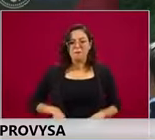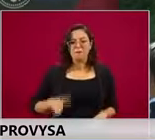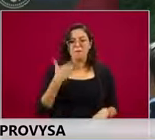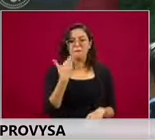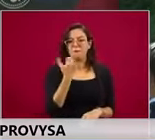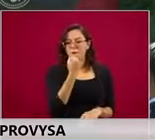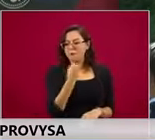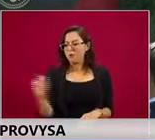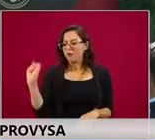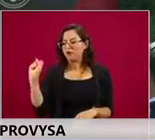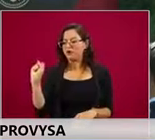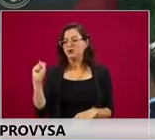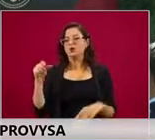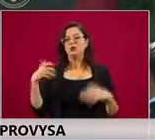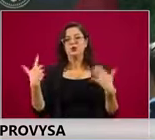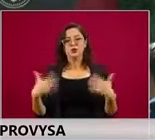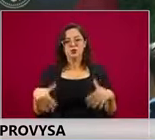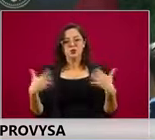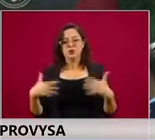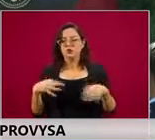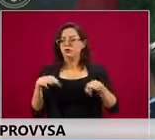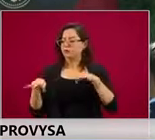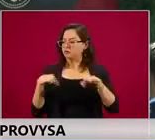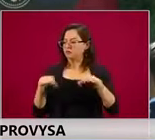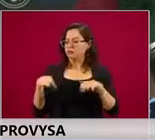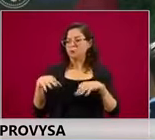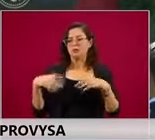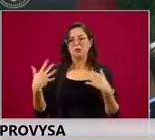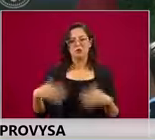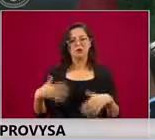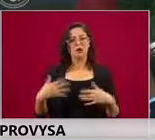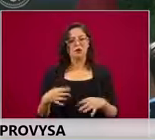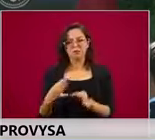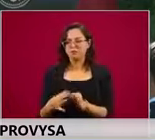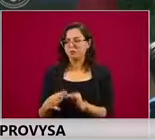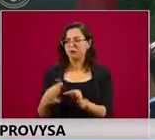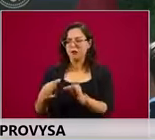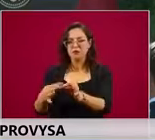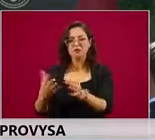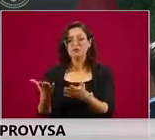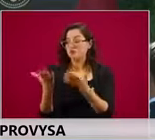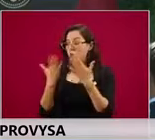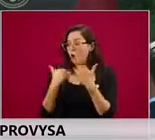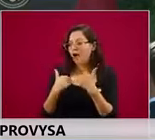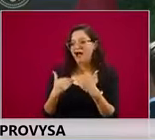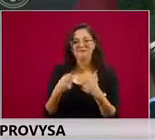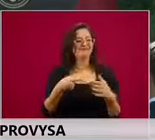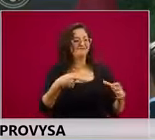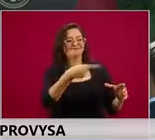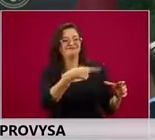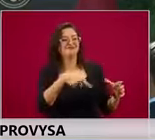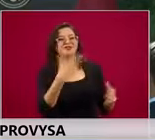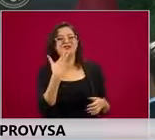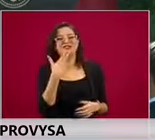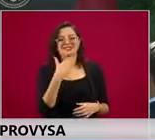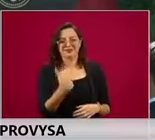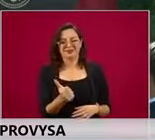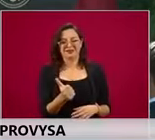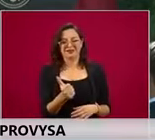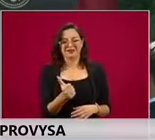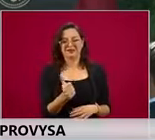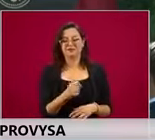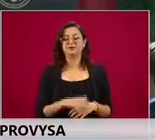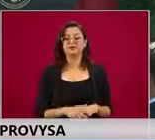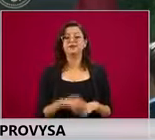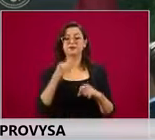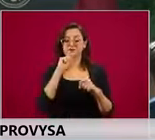de México ante Estados Unidos fue clara. Y la dignidad de México ante los ojos de sus seguidores también